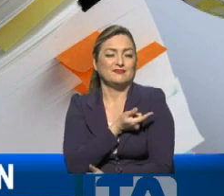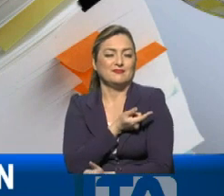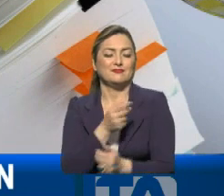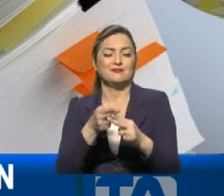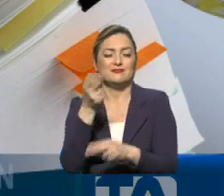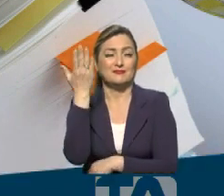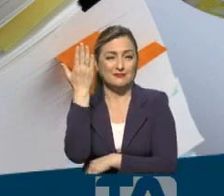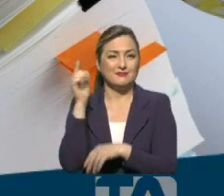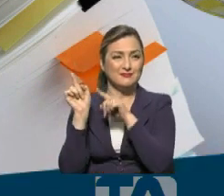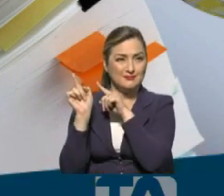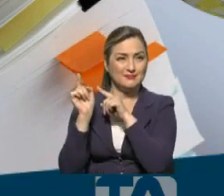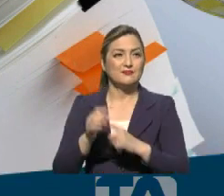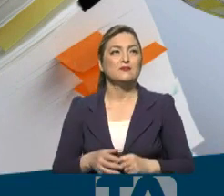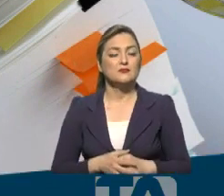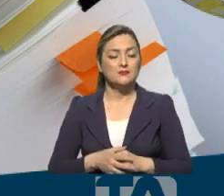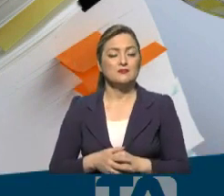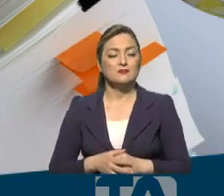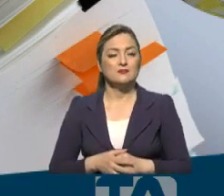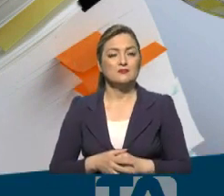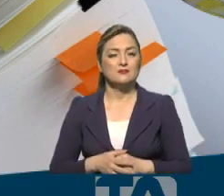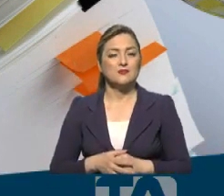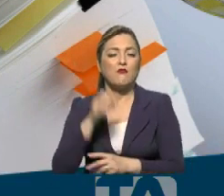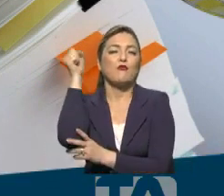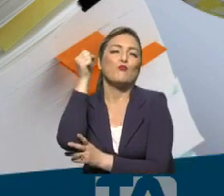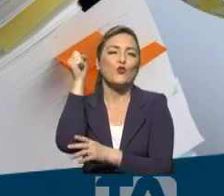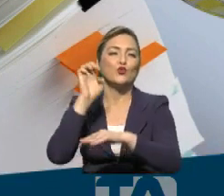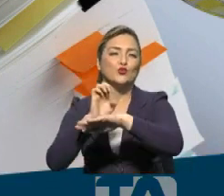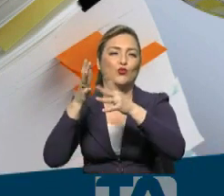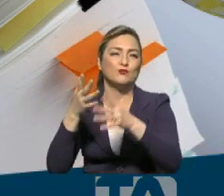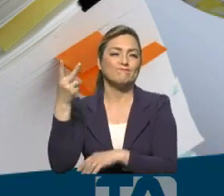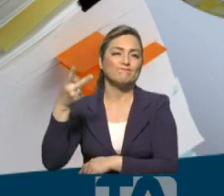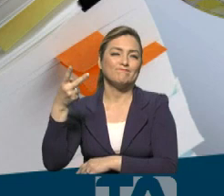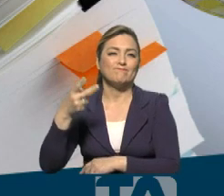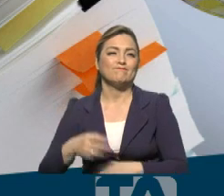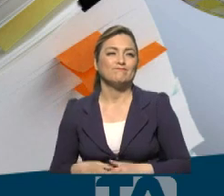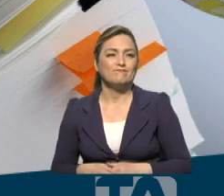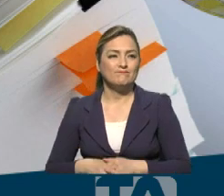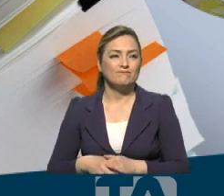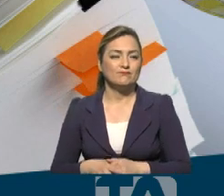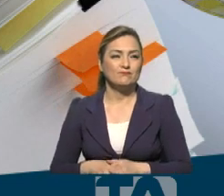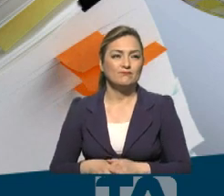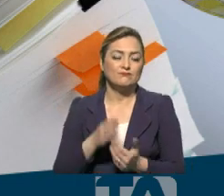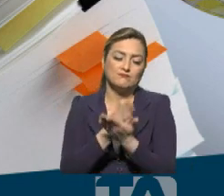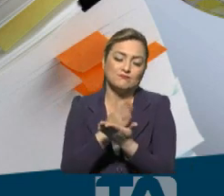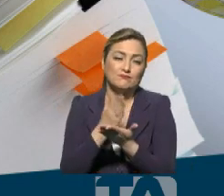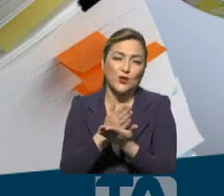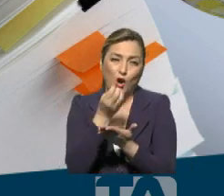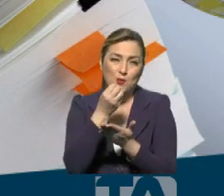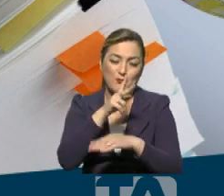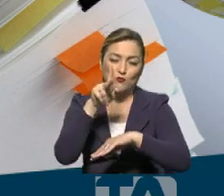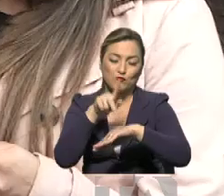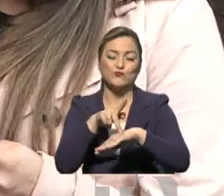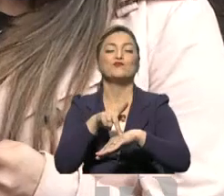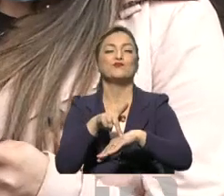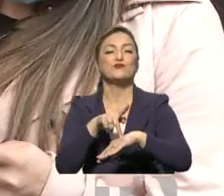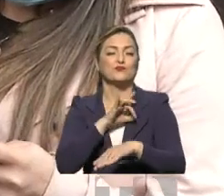exalcalde de Quito, Rodrigo Paz Delgado, los tiktokers ecuatorianos María del Alma Cruz y Salomón Dumet, el chef chileno Diego Andrés Balmaceda y